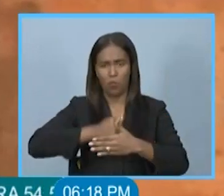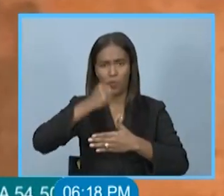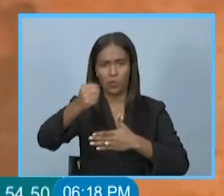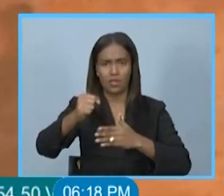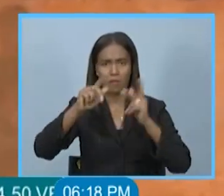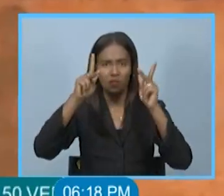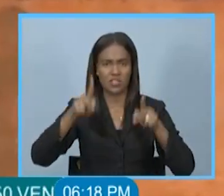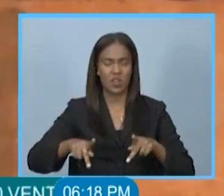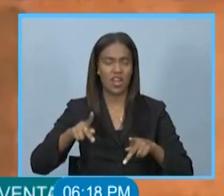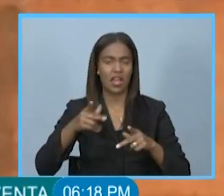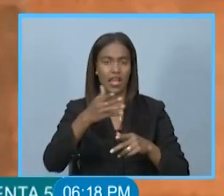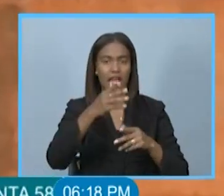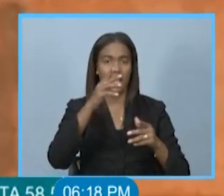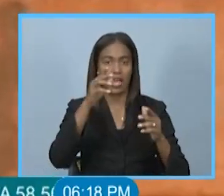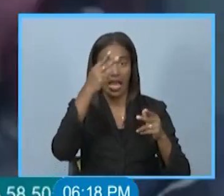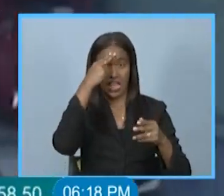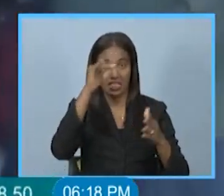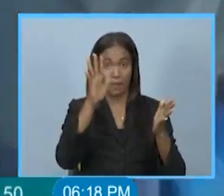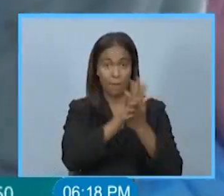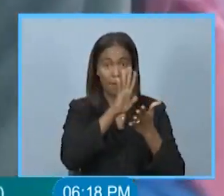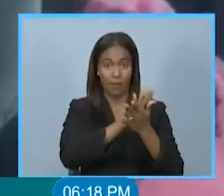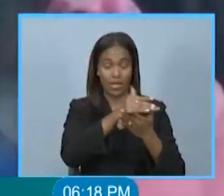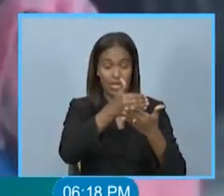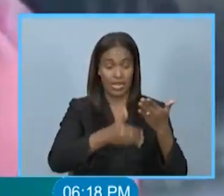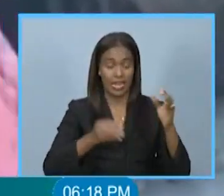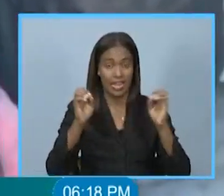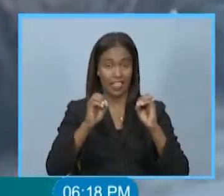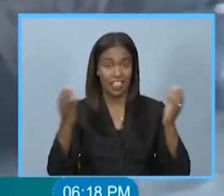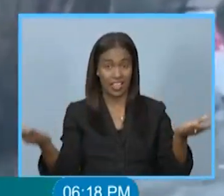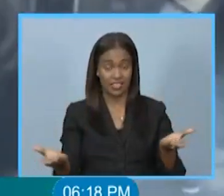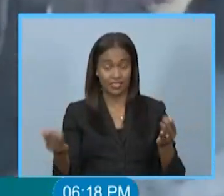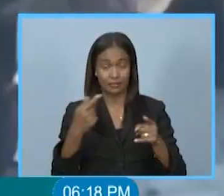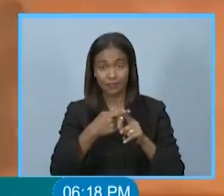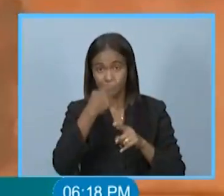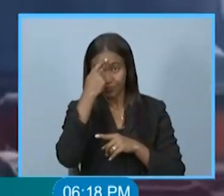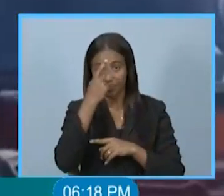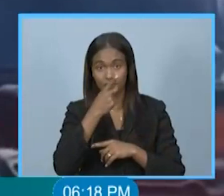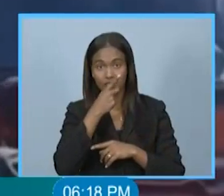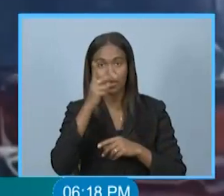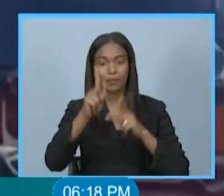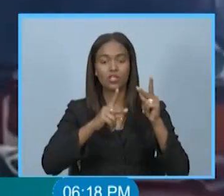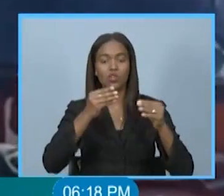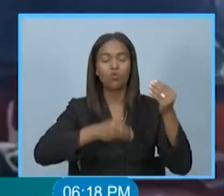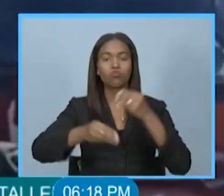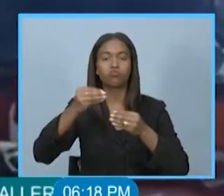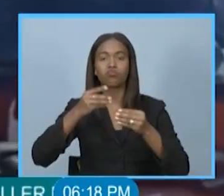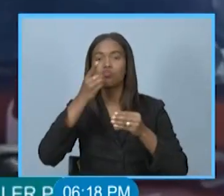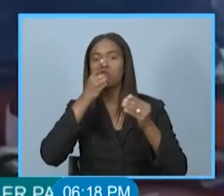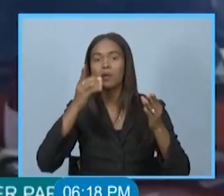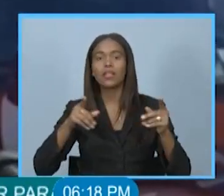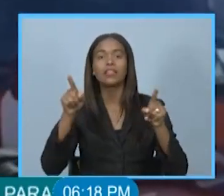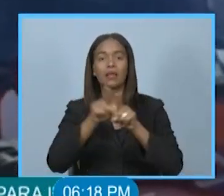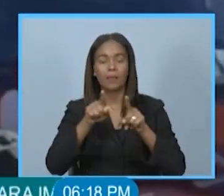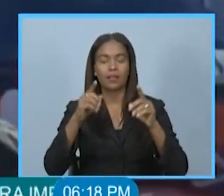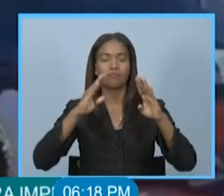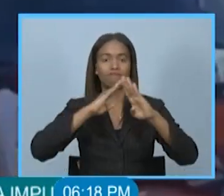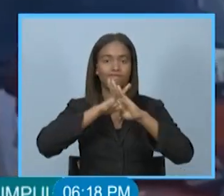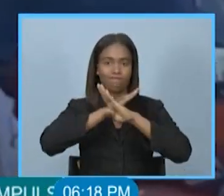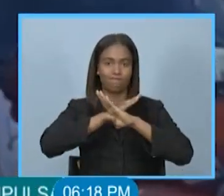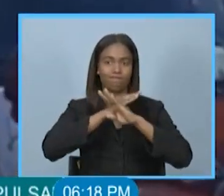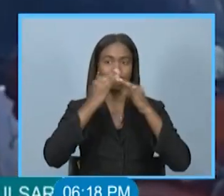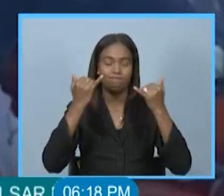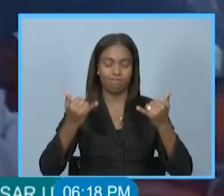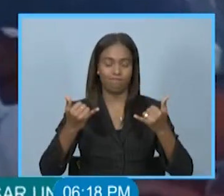de inmigrantes haitianos que viven en estado regular en la República Dominicana comerciante es dominicanos bloquearon en el día de hoy